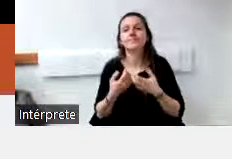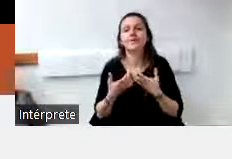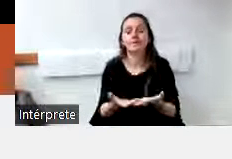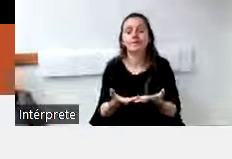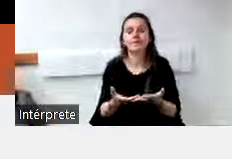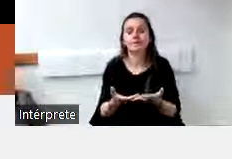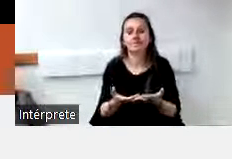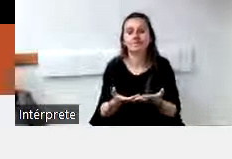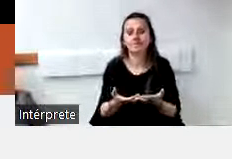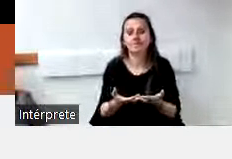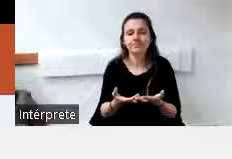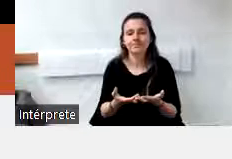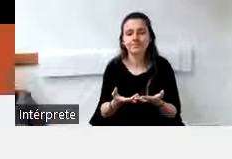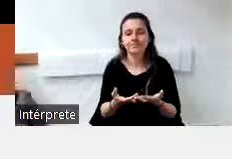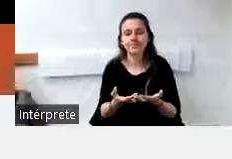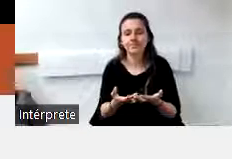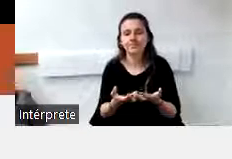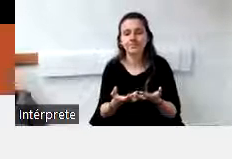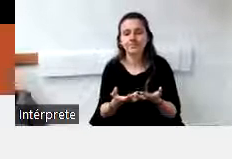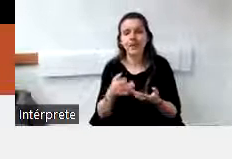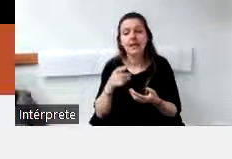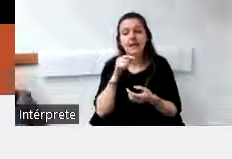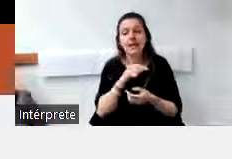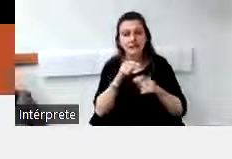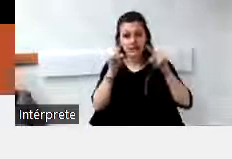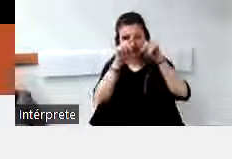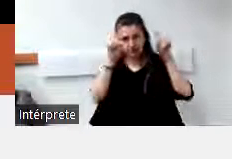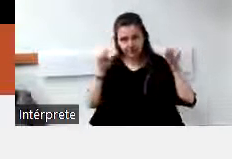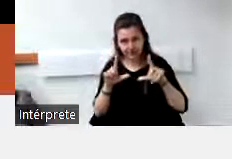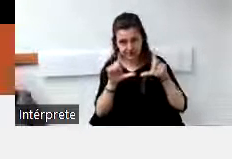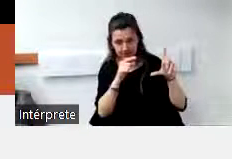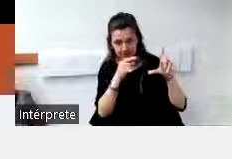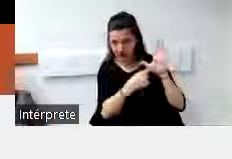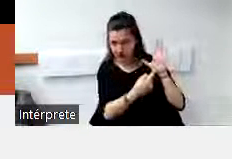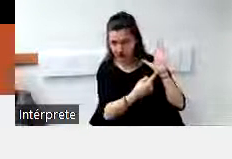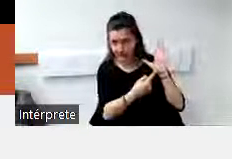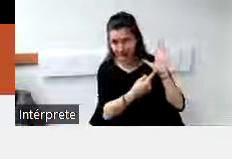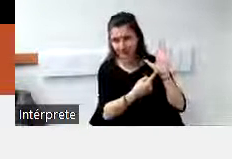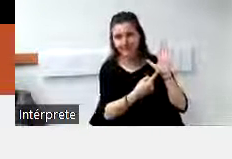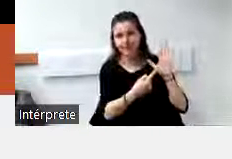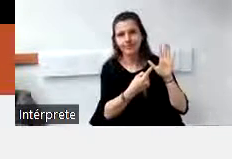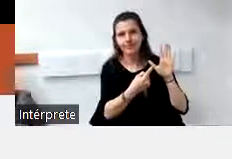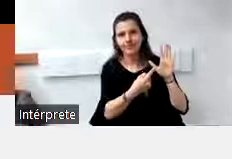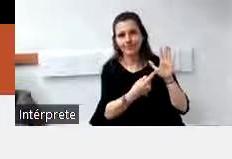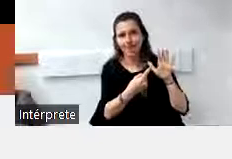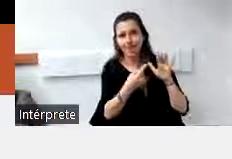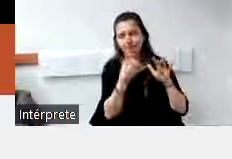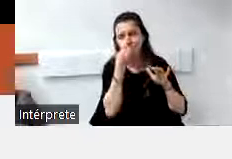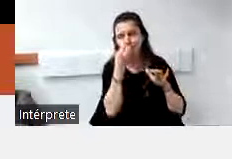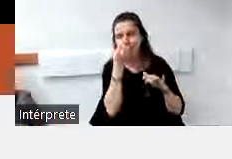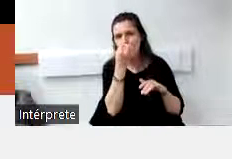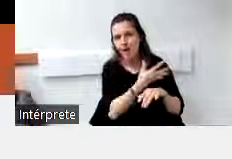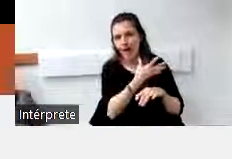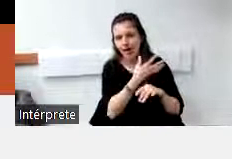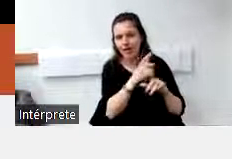esta figura de Frato me parece que toca perfecto, que ya los versos o los